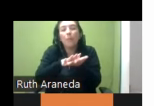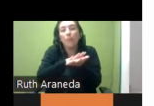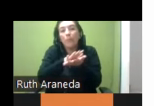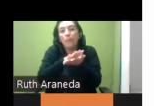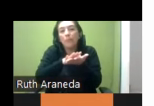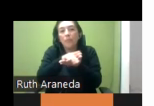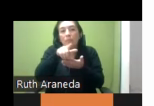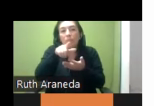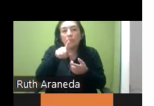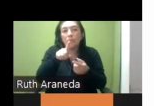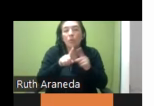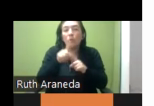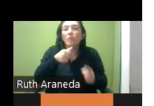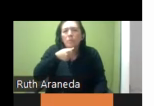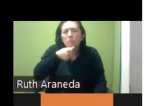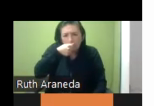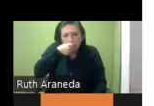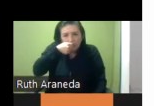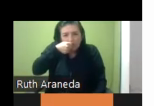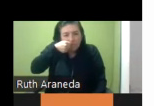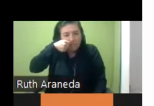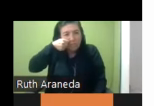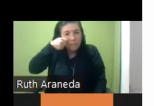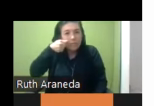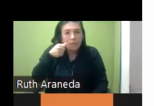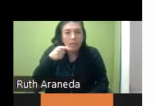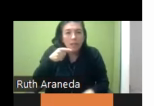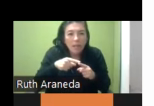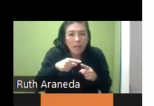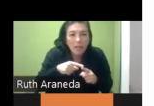la práctica inhalatoria del Sevil